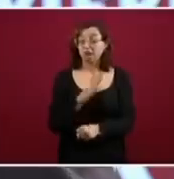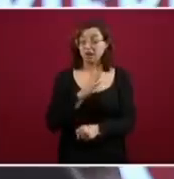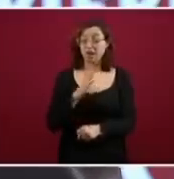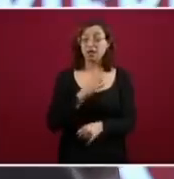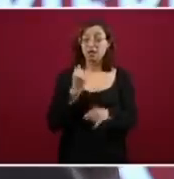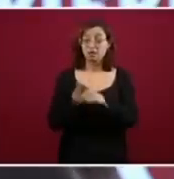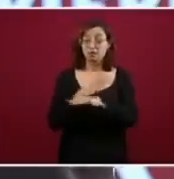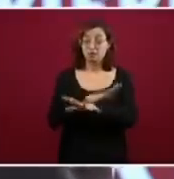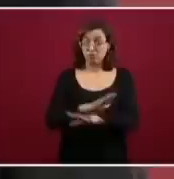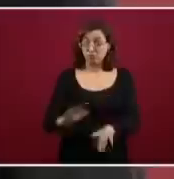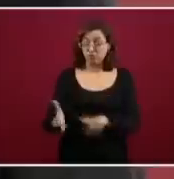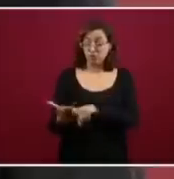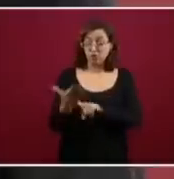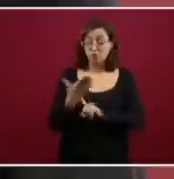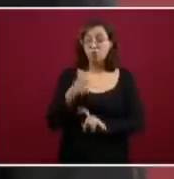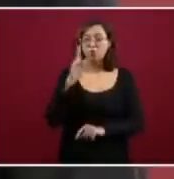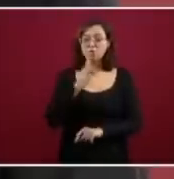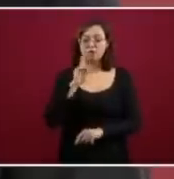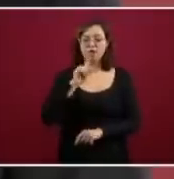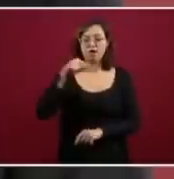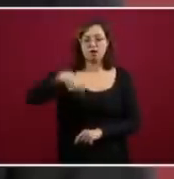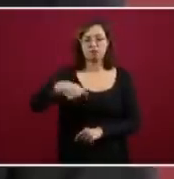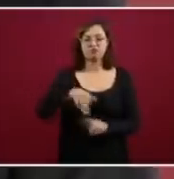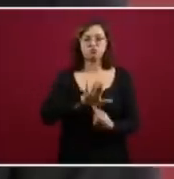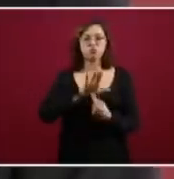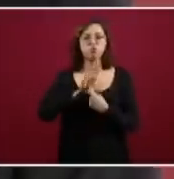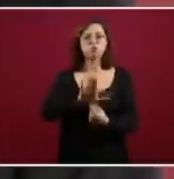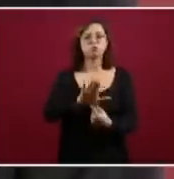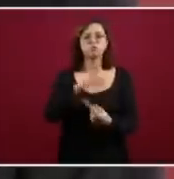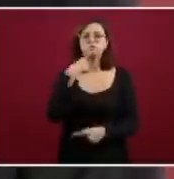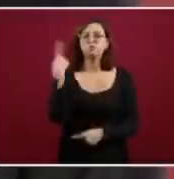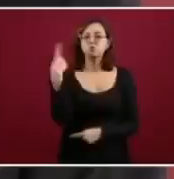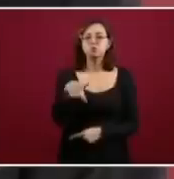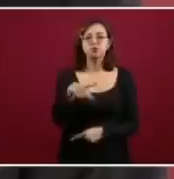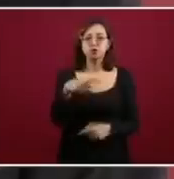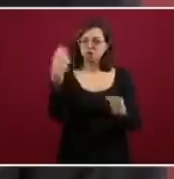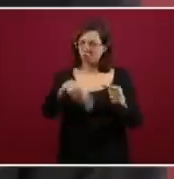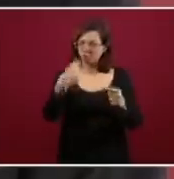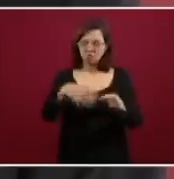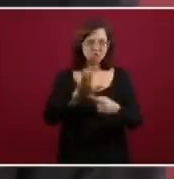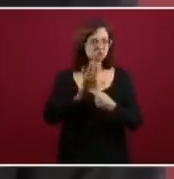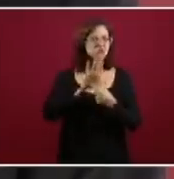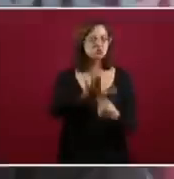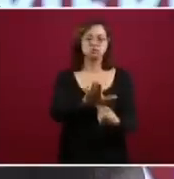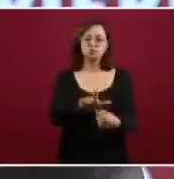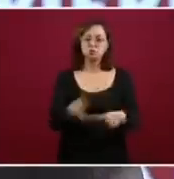aquí los vamos a a denunciar sea quien sea